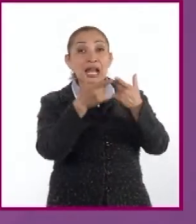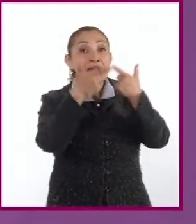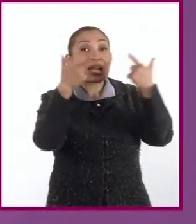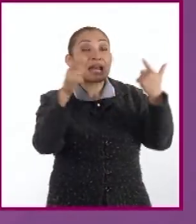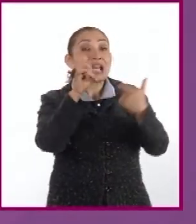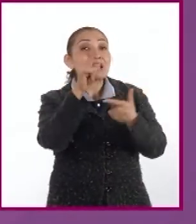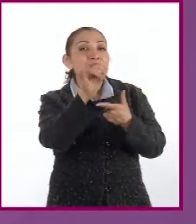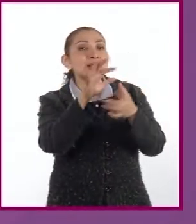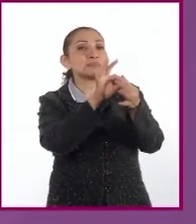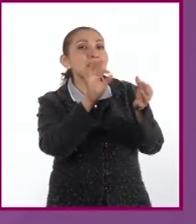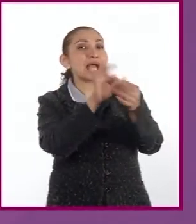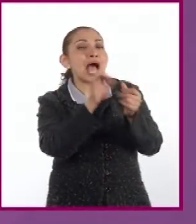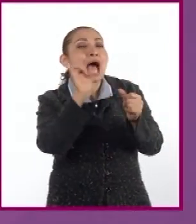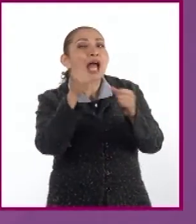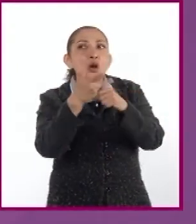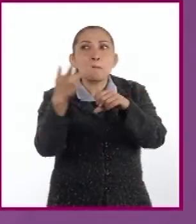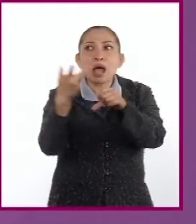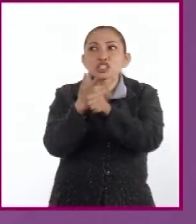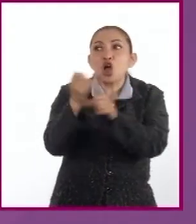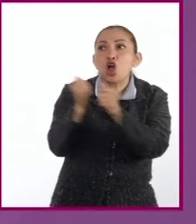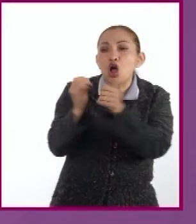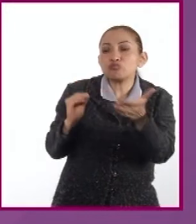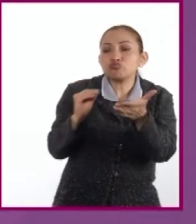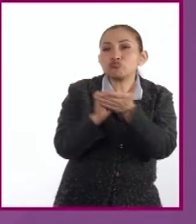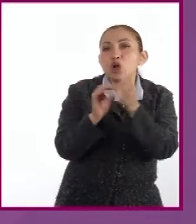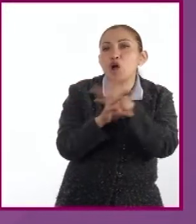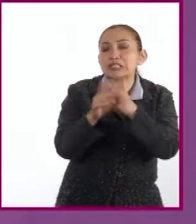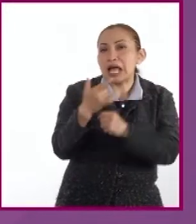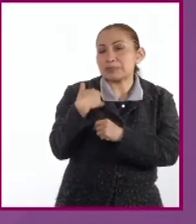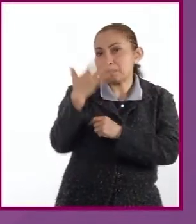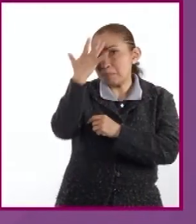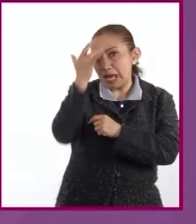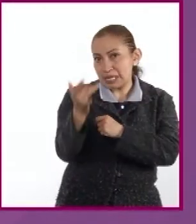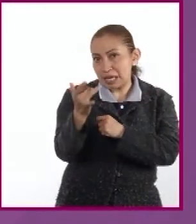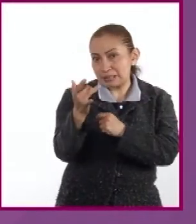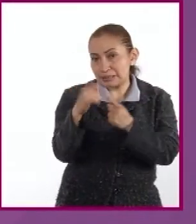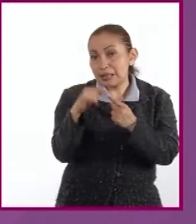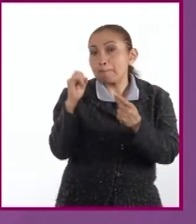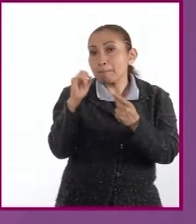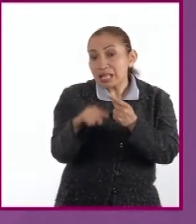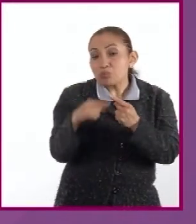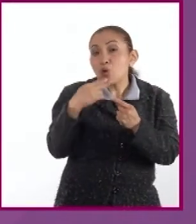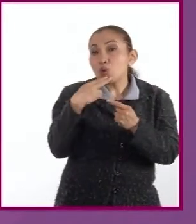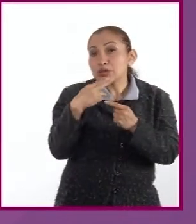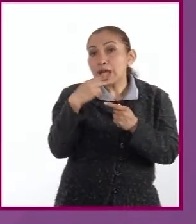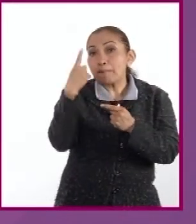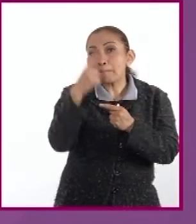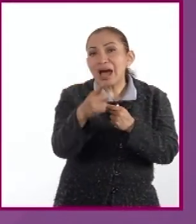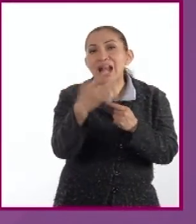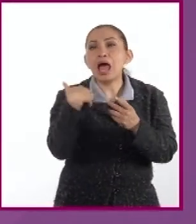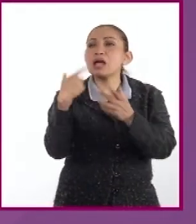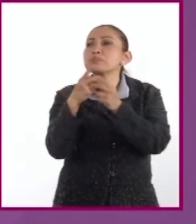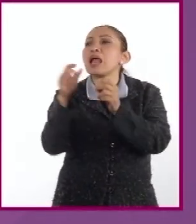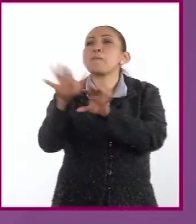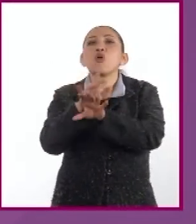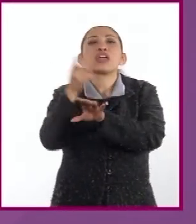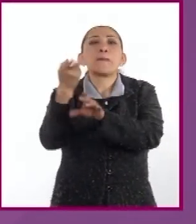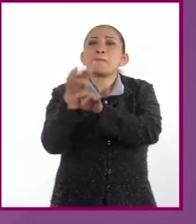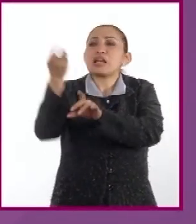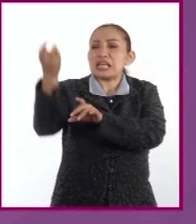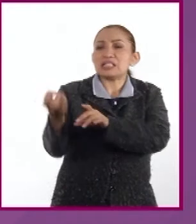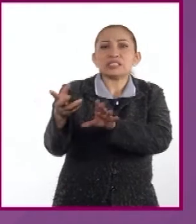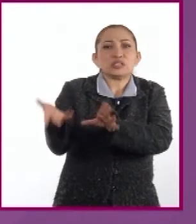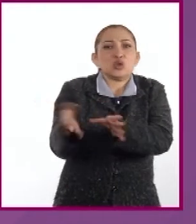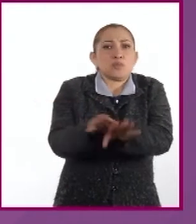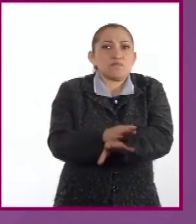leyendas explican algún hecho con elementos sobrenaturales. A través de ellas se busca darles una explicación a estos